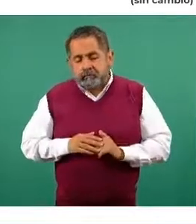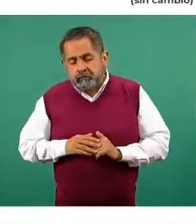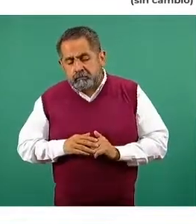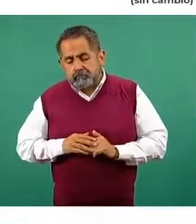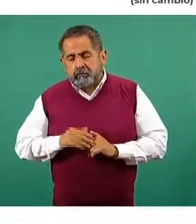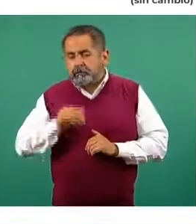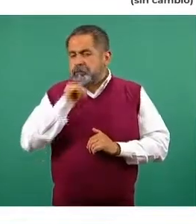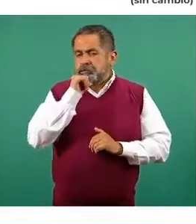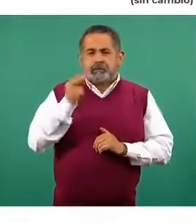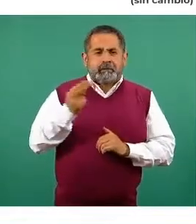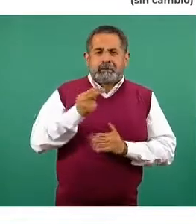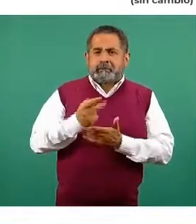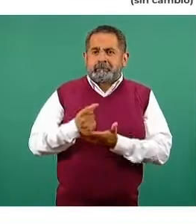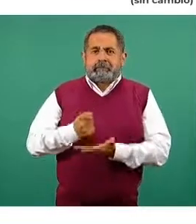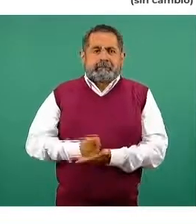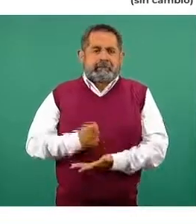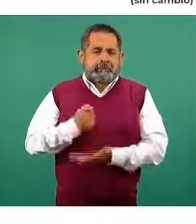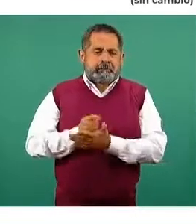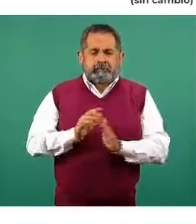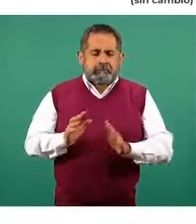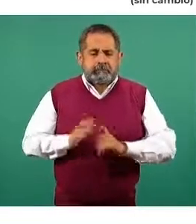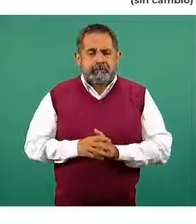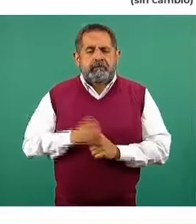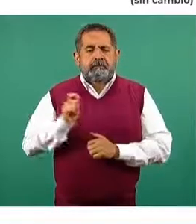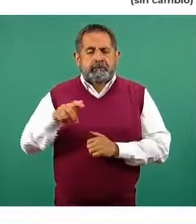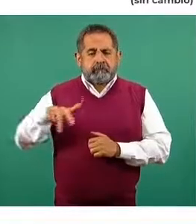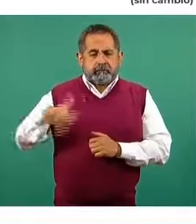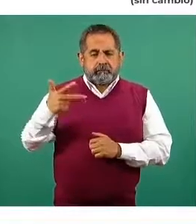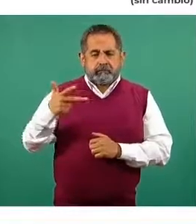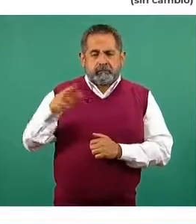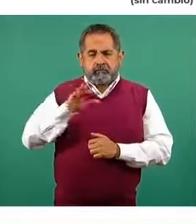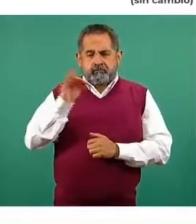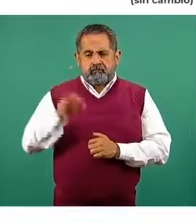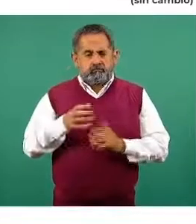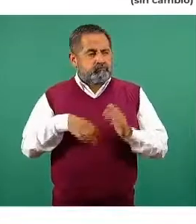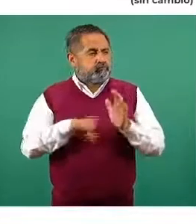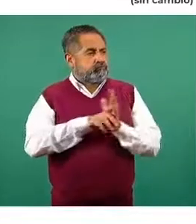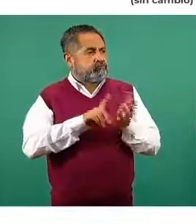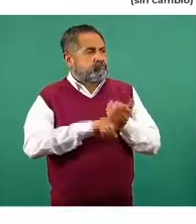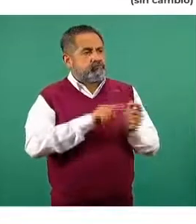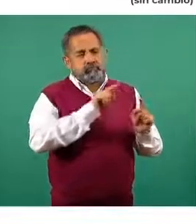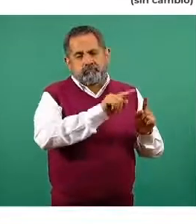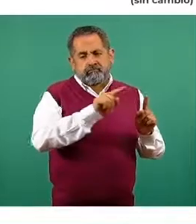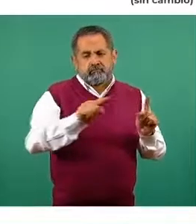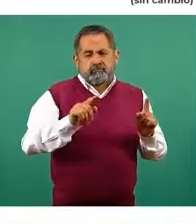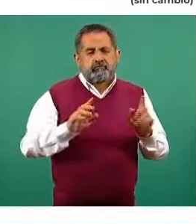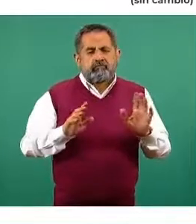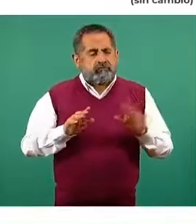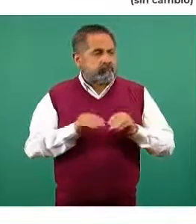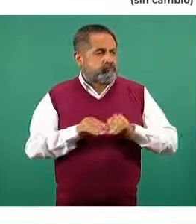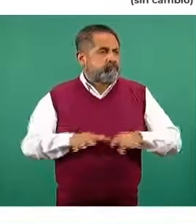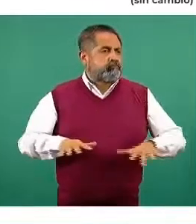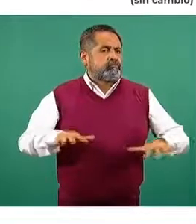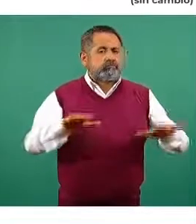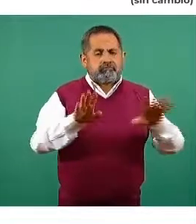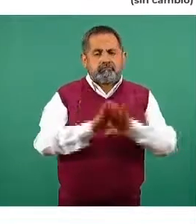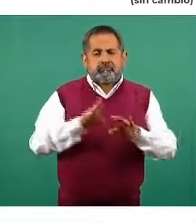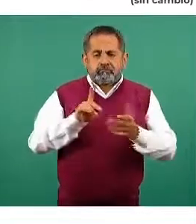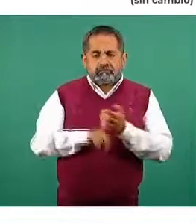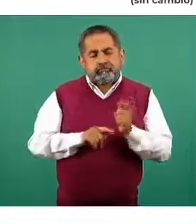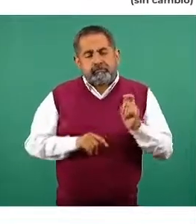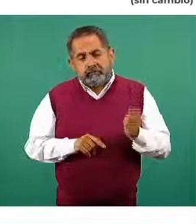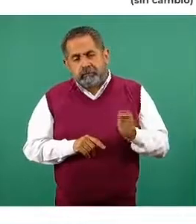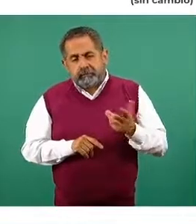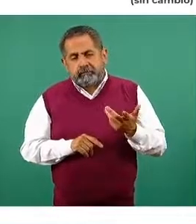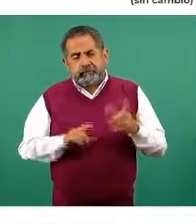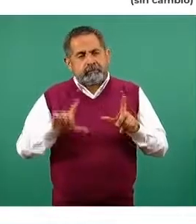de cuidados críticos. 13% es la ocupación nacional, es cómo se distribuye en todo